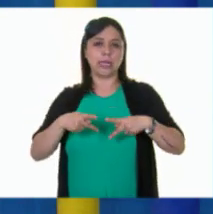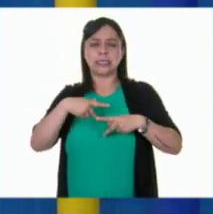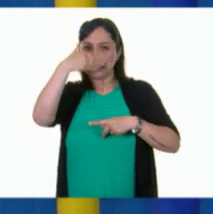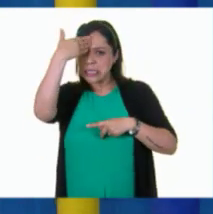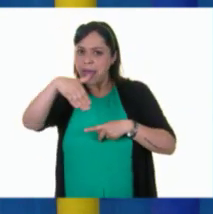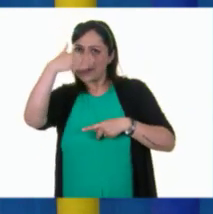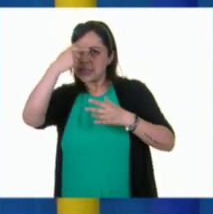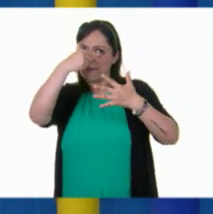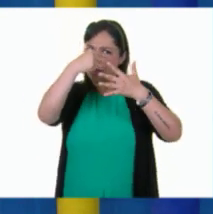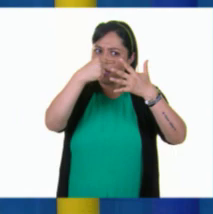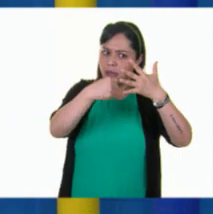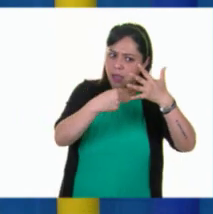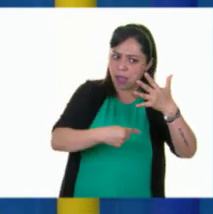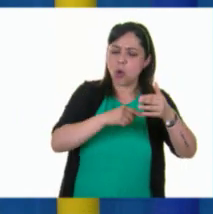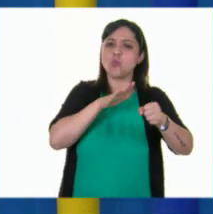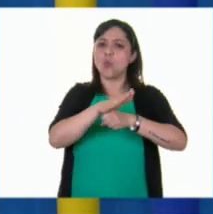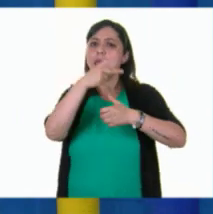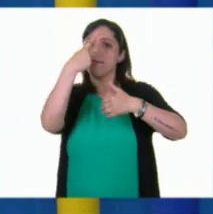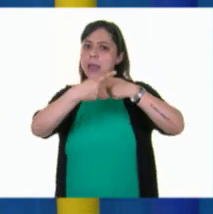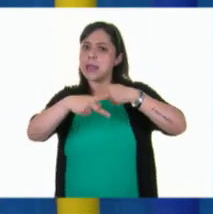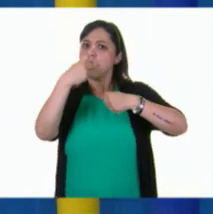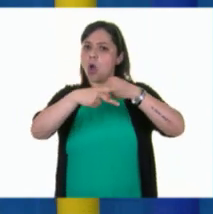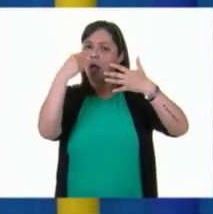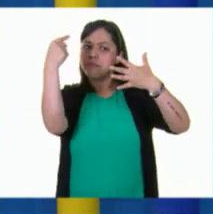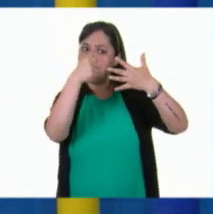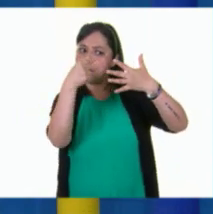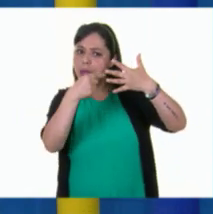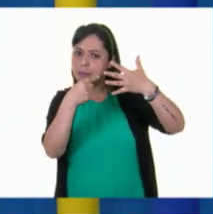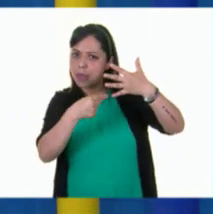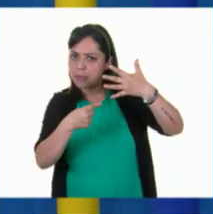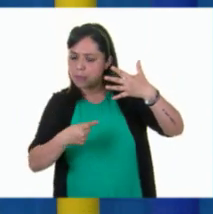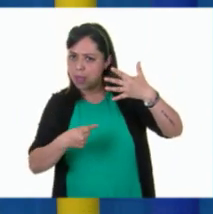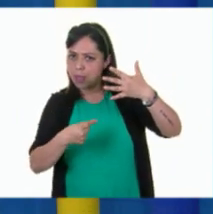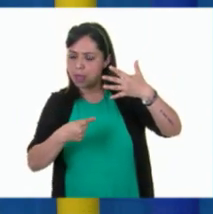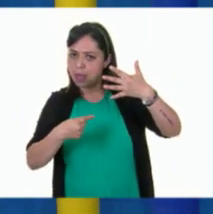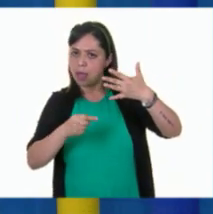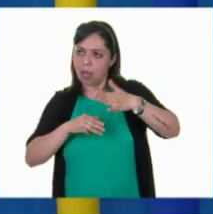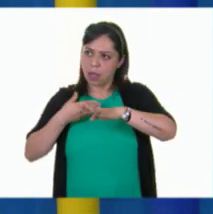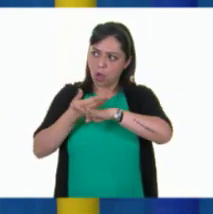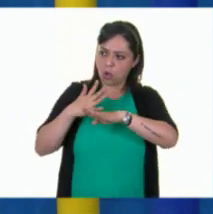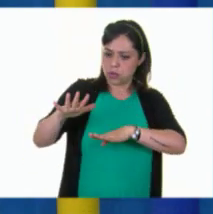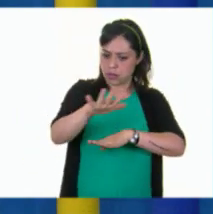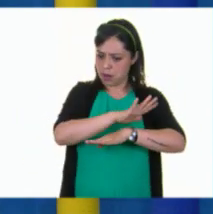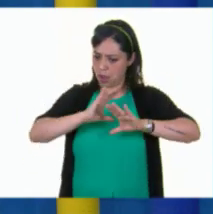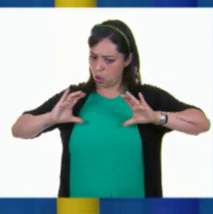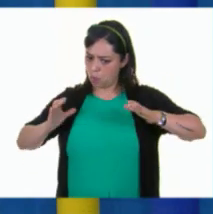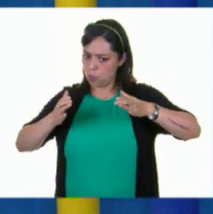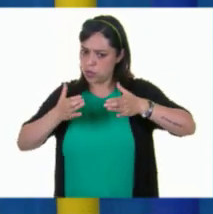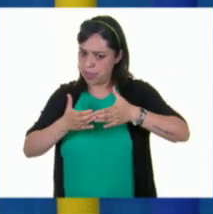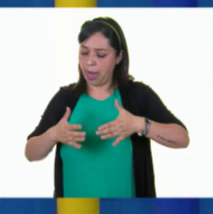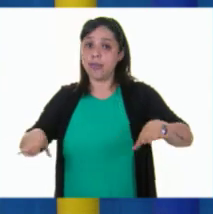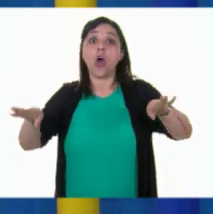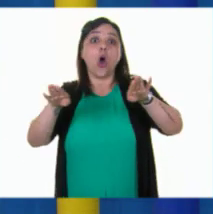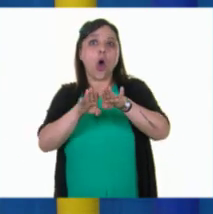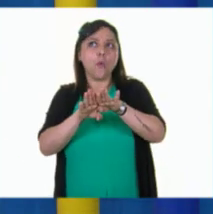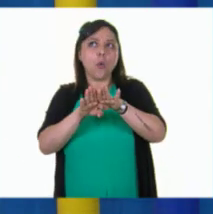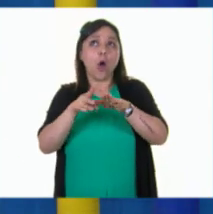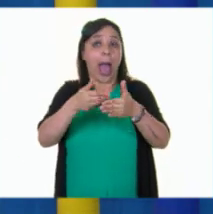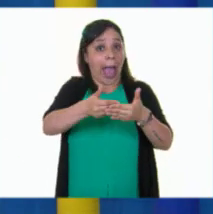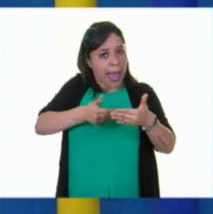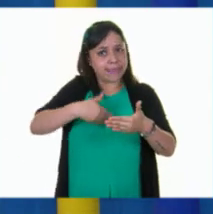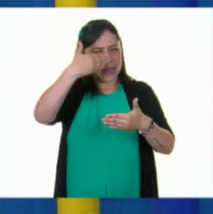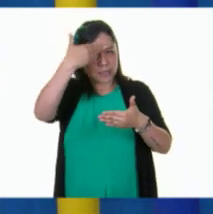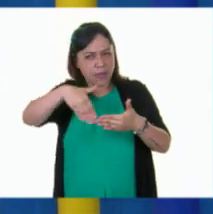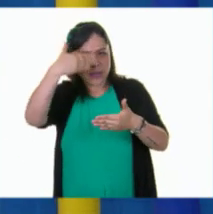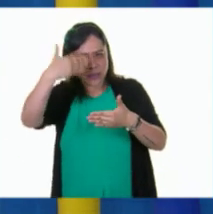sobre cuáles son los riesgos que más afectan a su comunidad y de la forma en que se presentan, tienen más posibilidades de